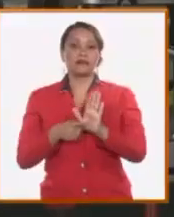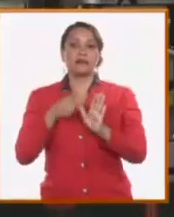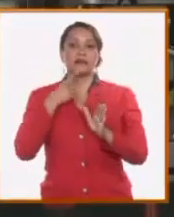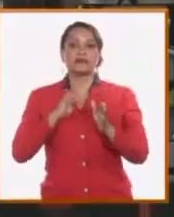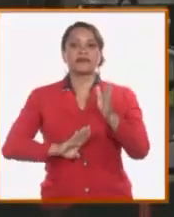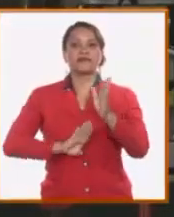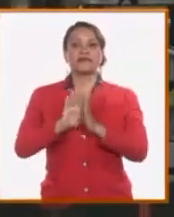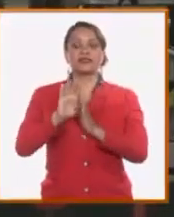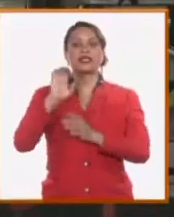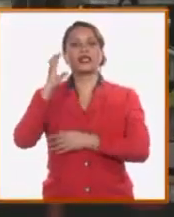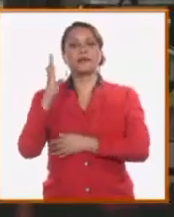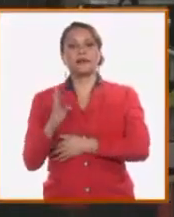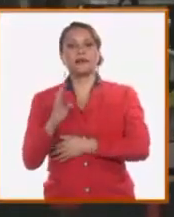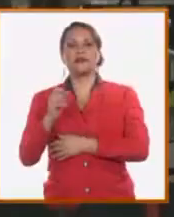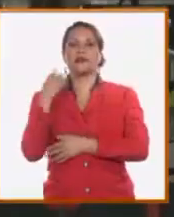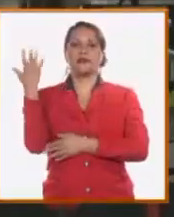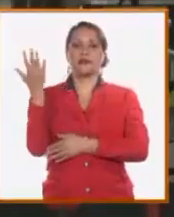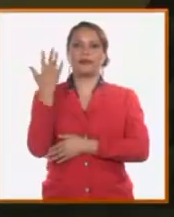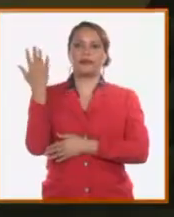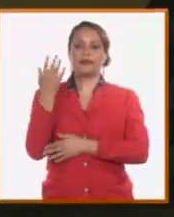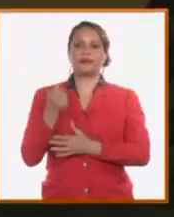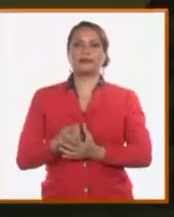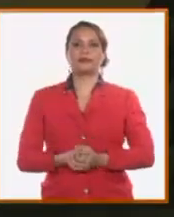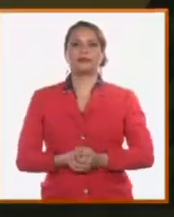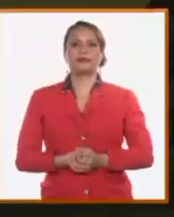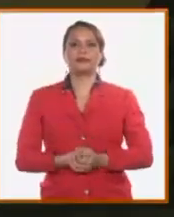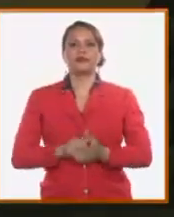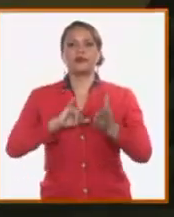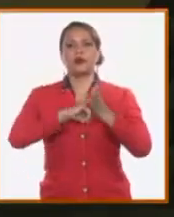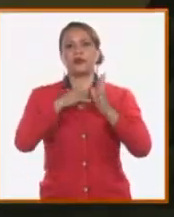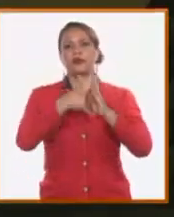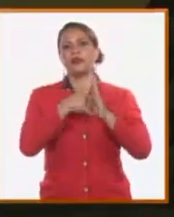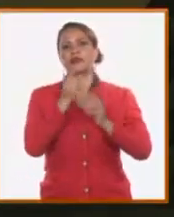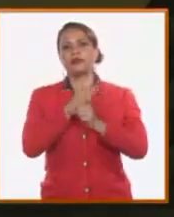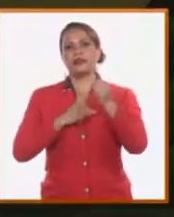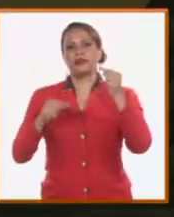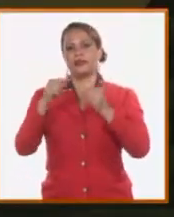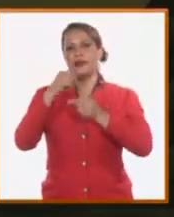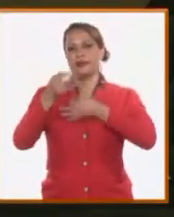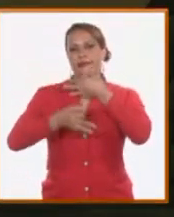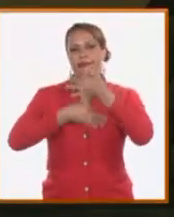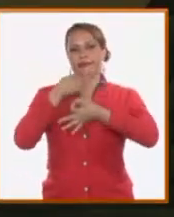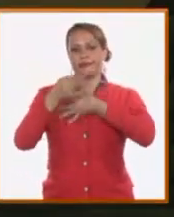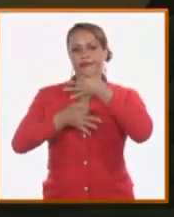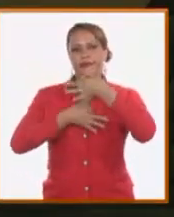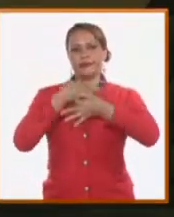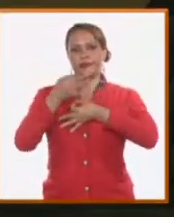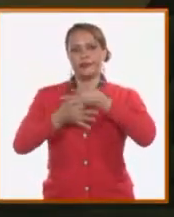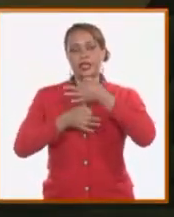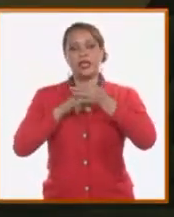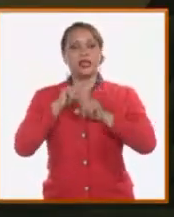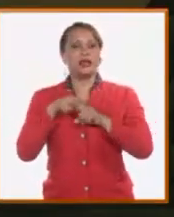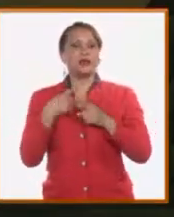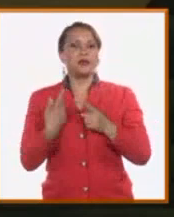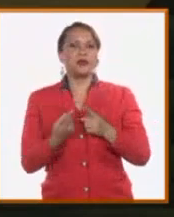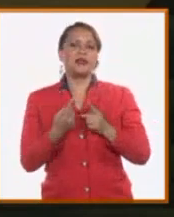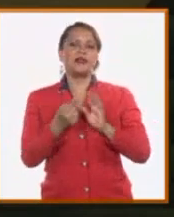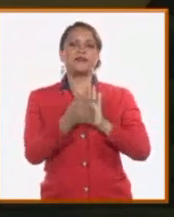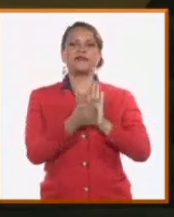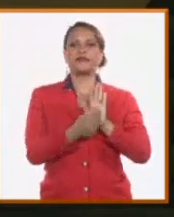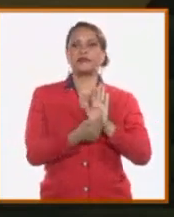y respeto al medio ambiente. Entre los proyectos fundamentales, y creo que debemos destacar, está